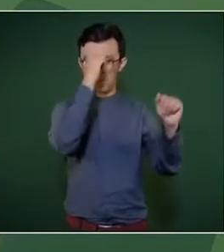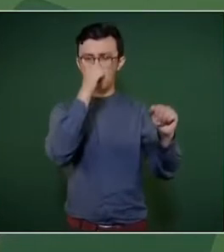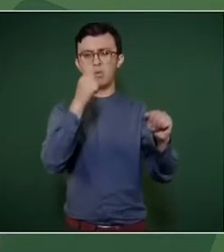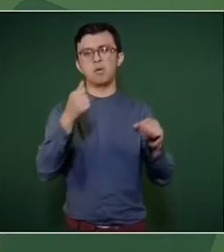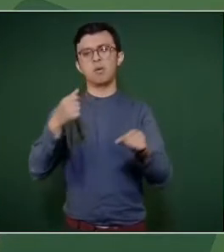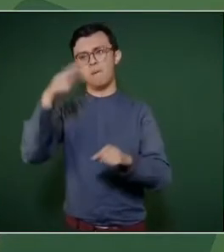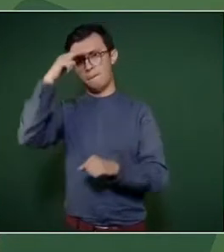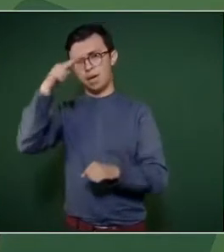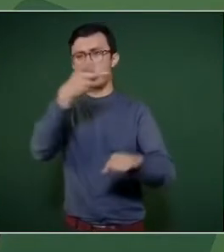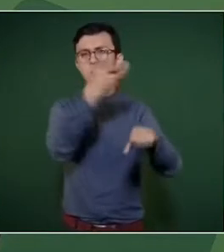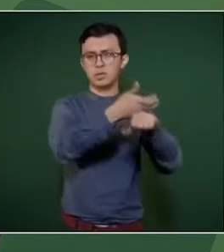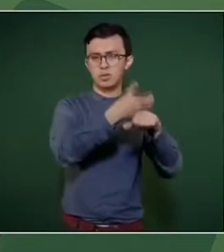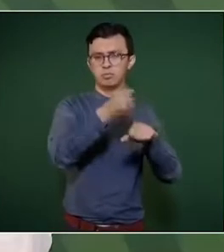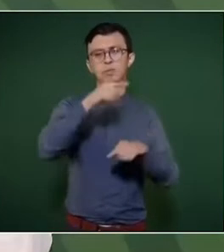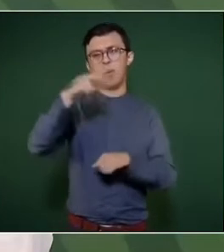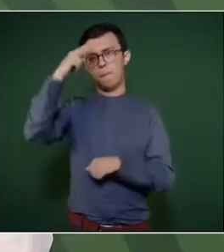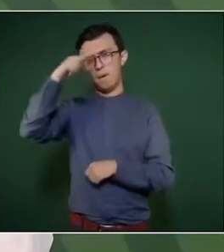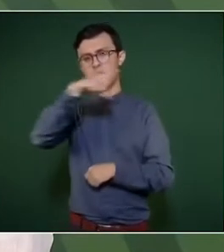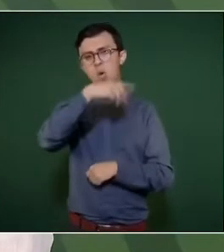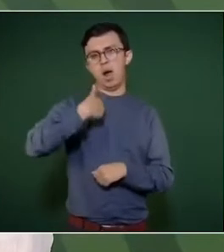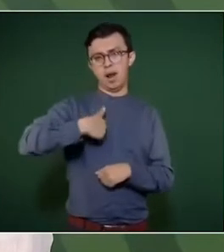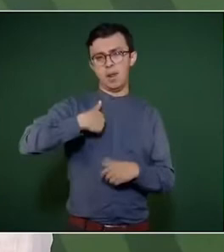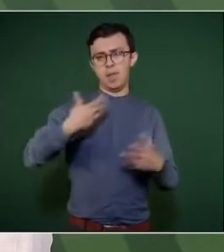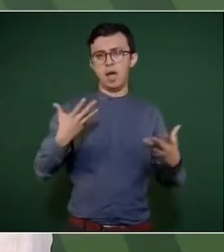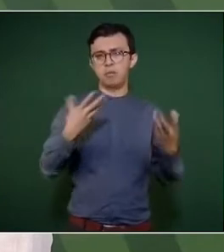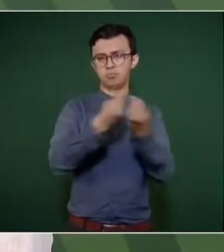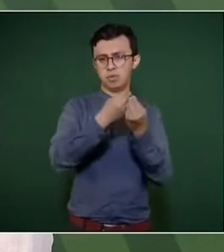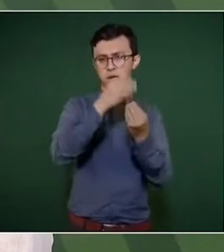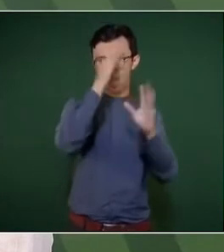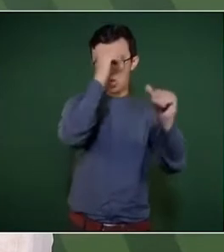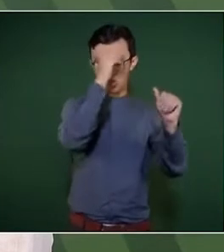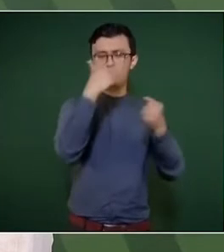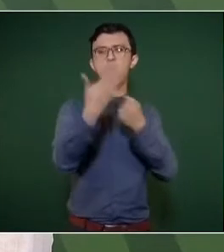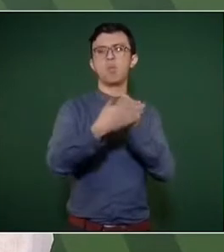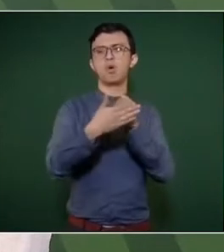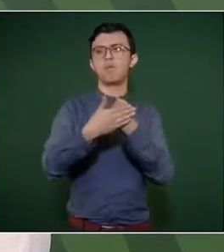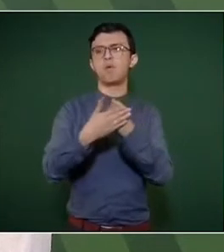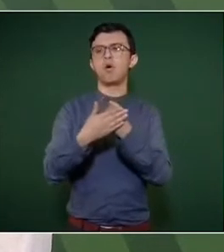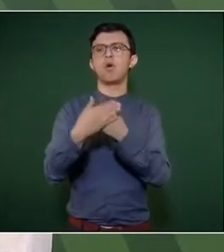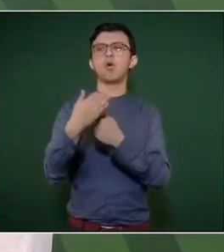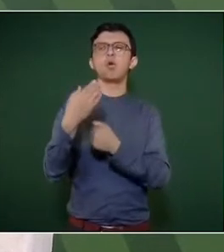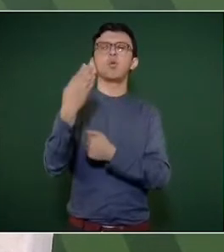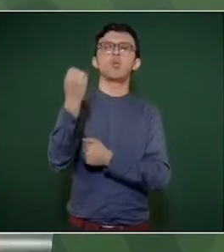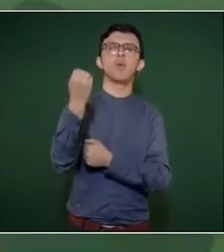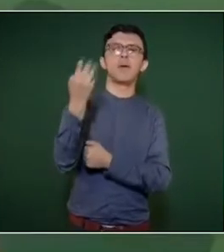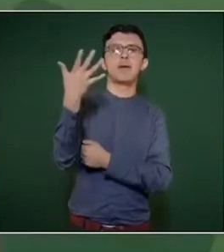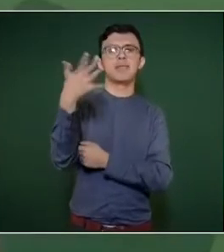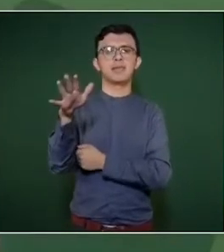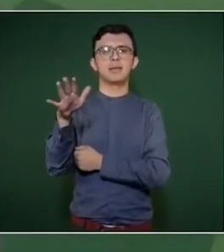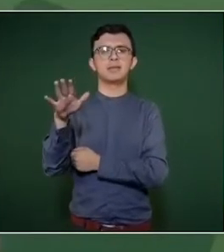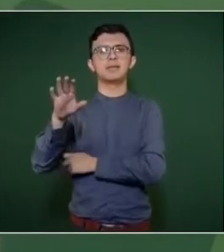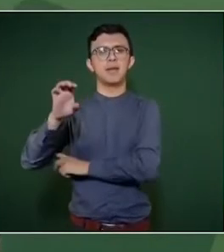México-Estados Unidos, México-Canadá, esto para el 9 y 10 de enero.